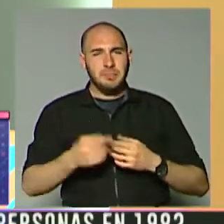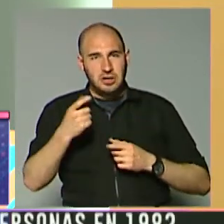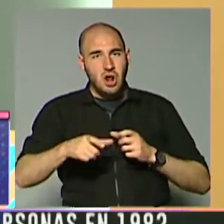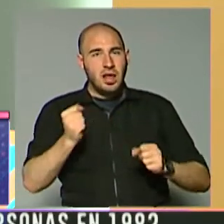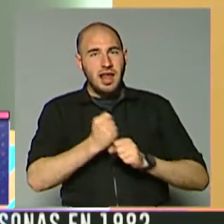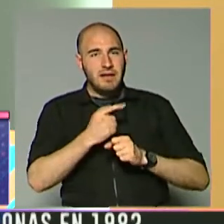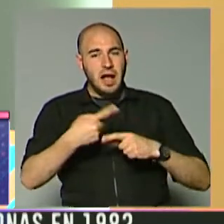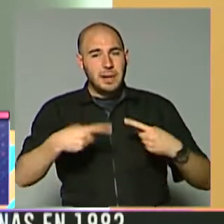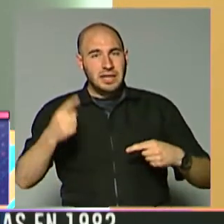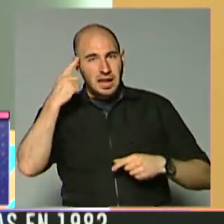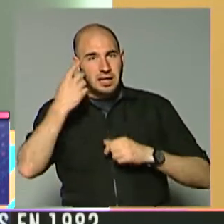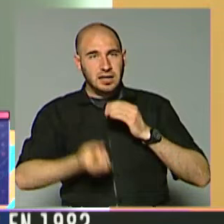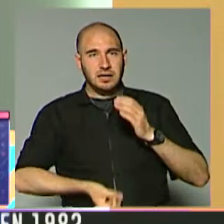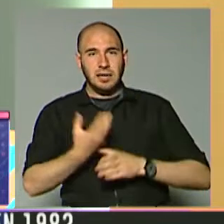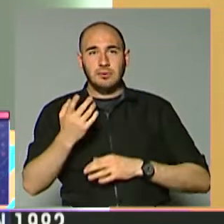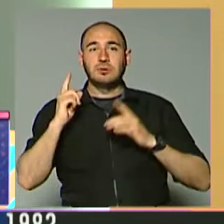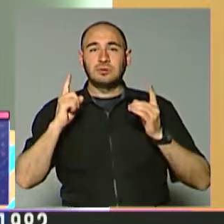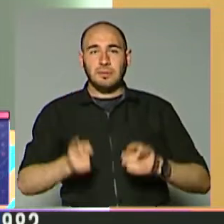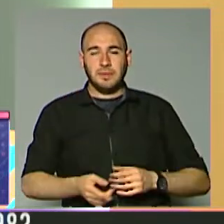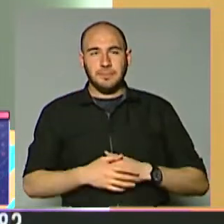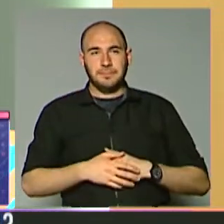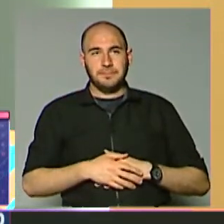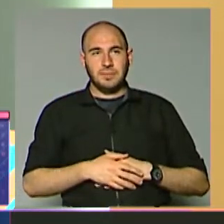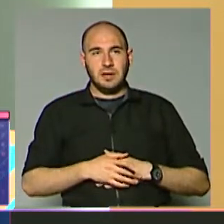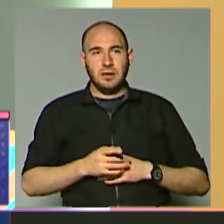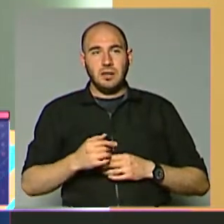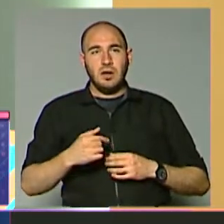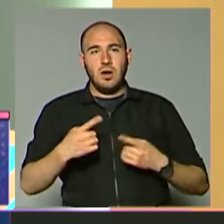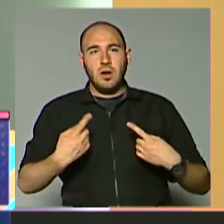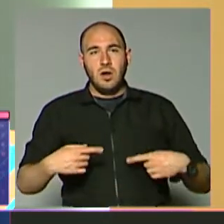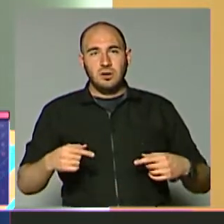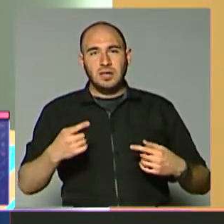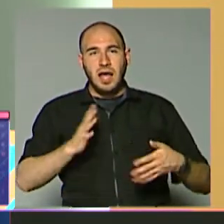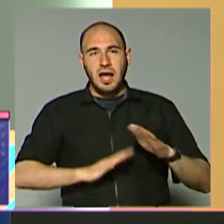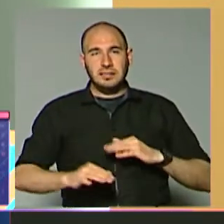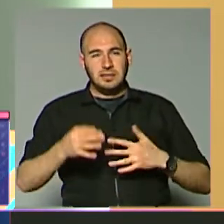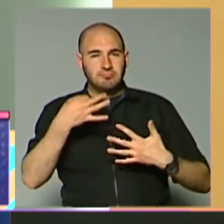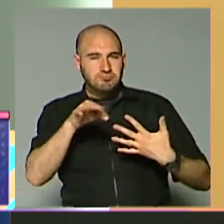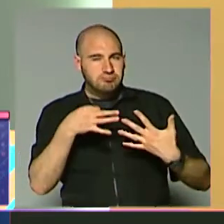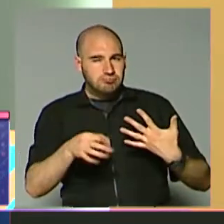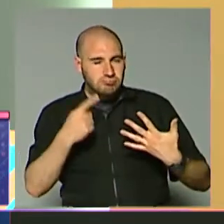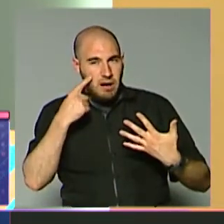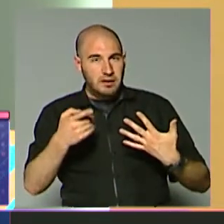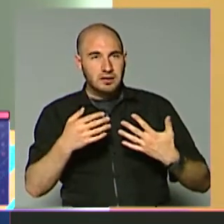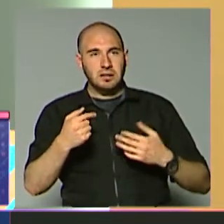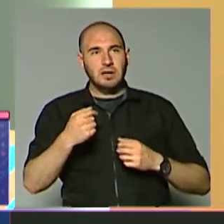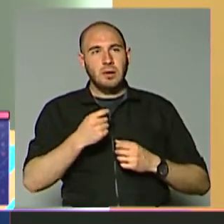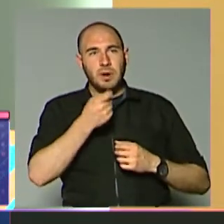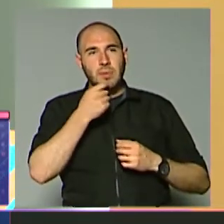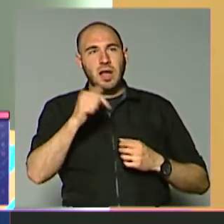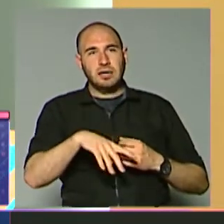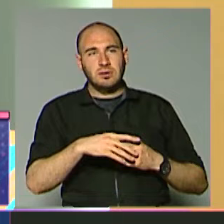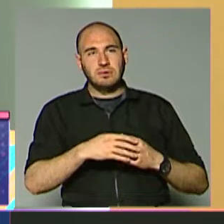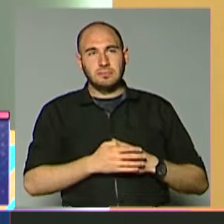trabajan con materiales creativos también deberían hacer algún tipo de actividad de revisión. Yo no te digo que esto sea